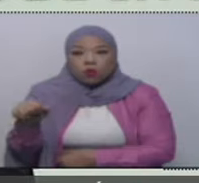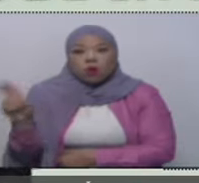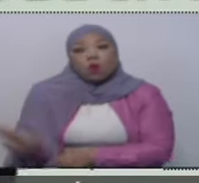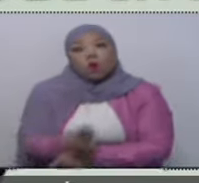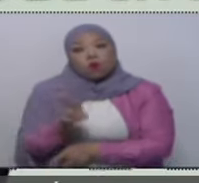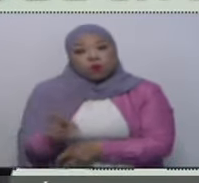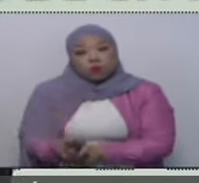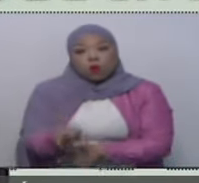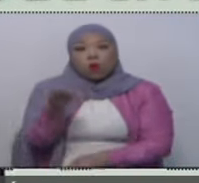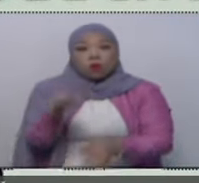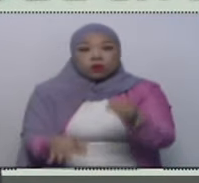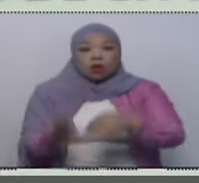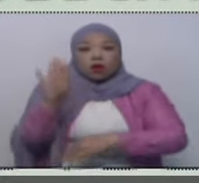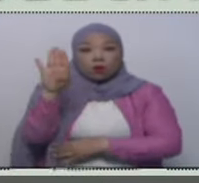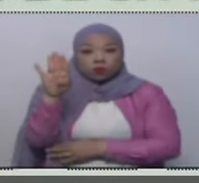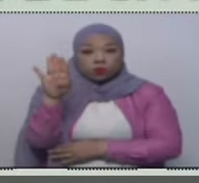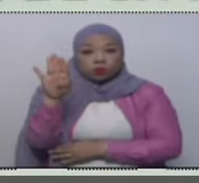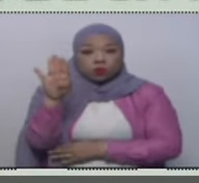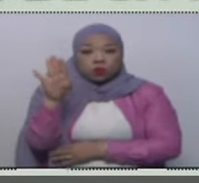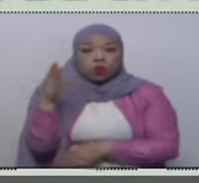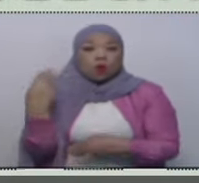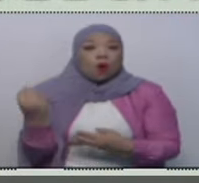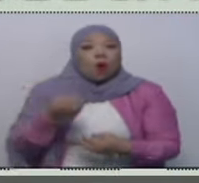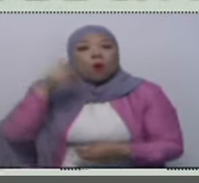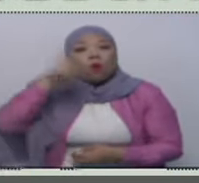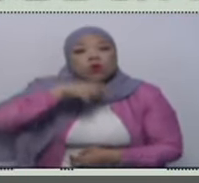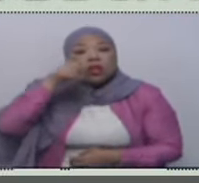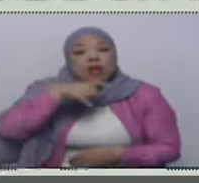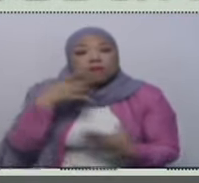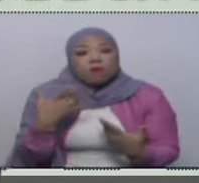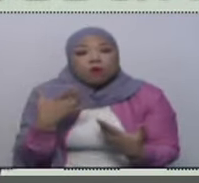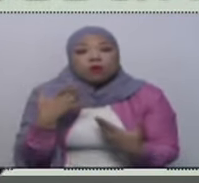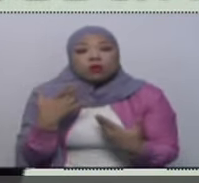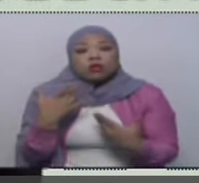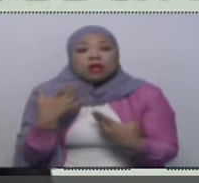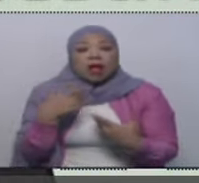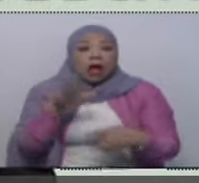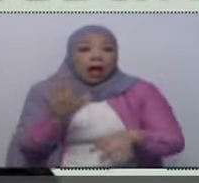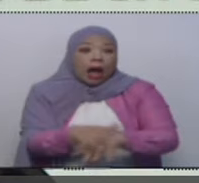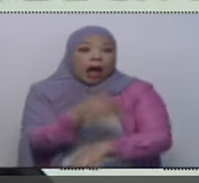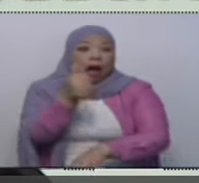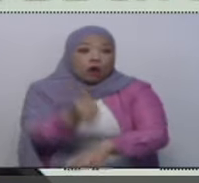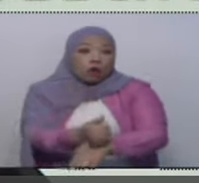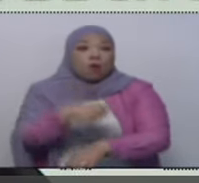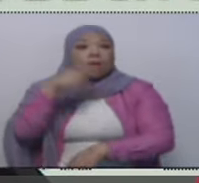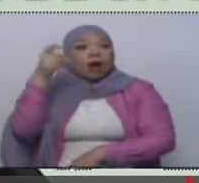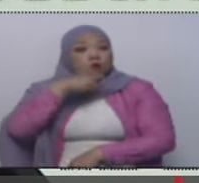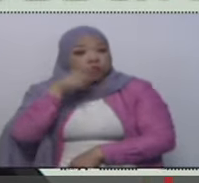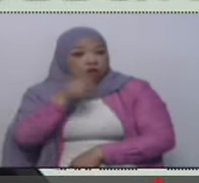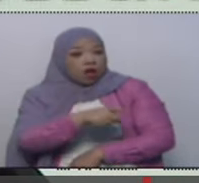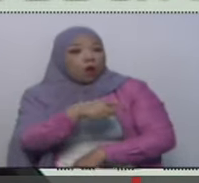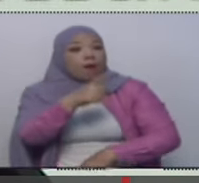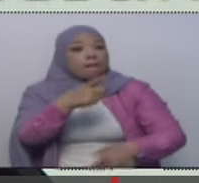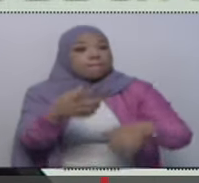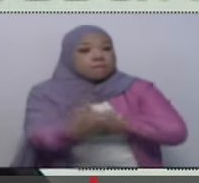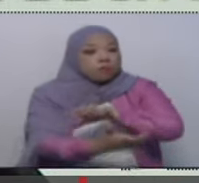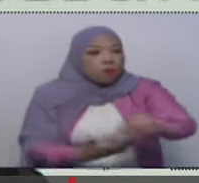el judaísmo para justificar los crímenes que están, digo así, cometiendo en Medio